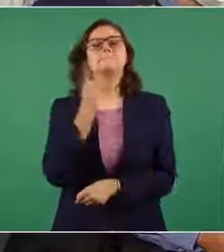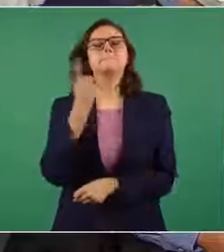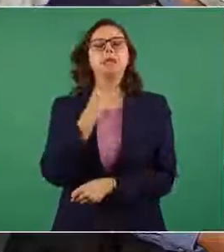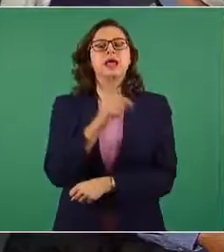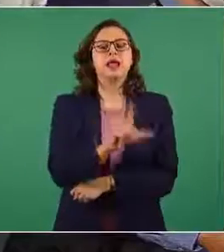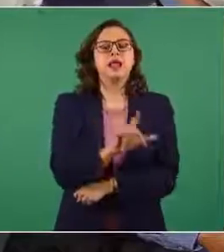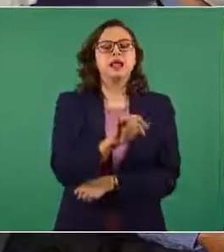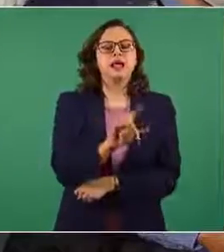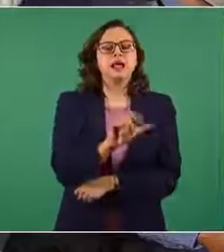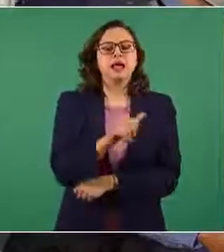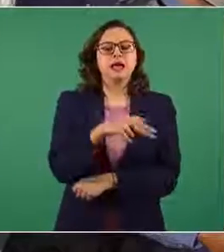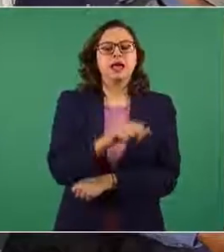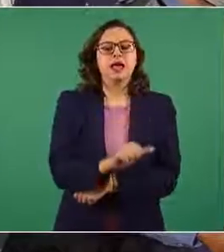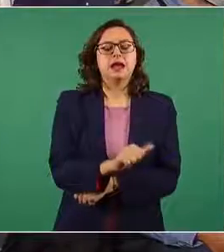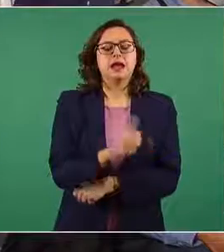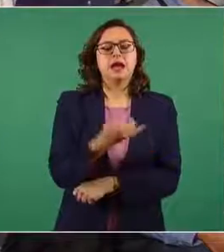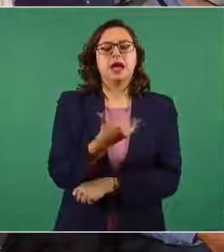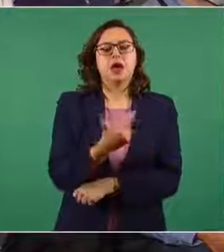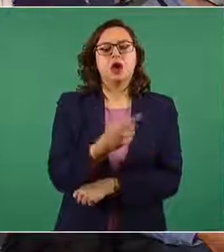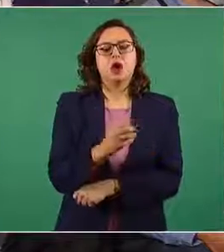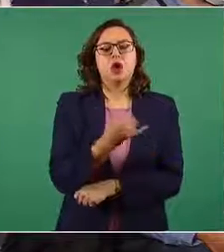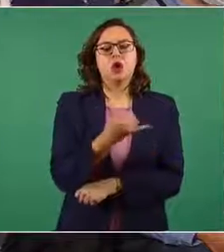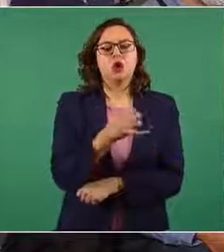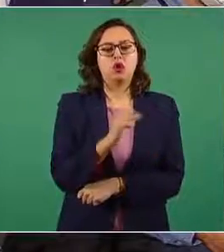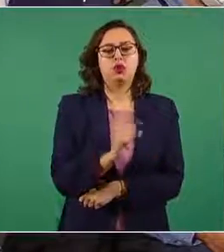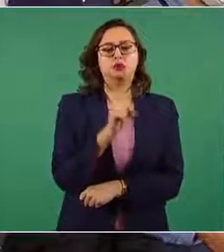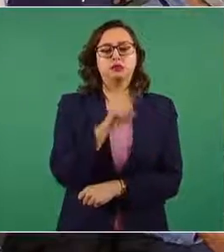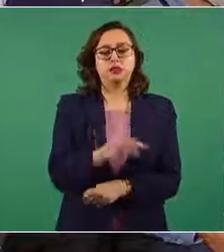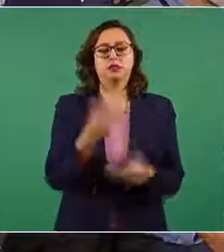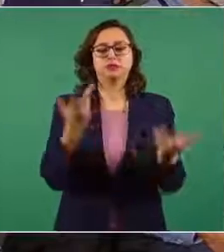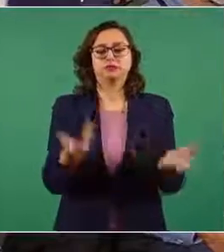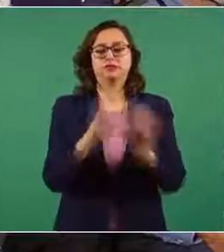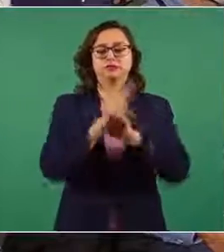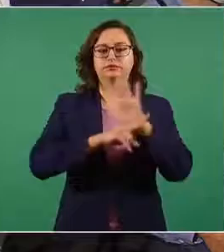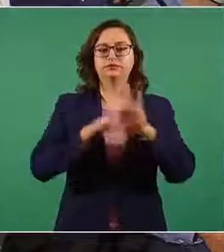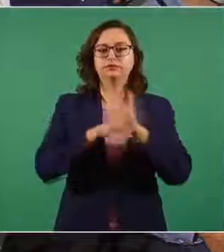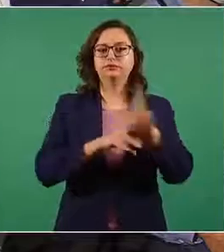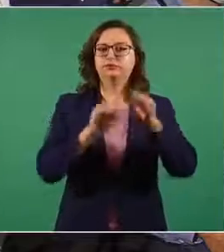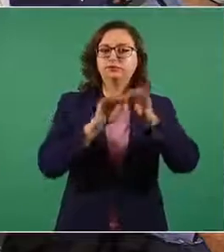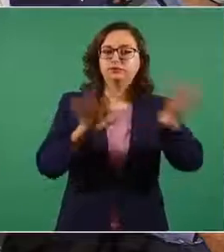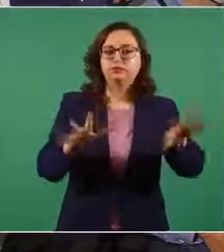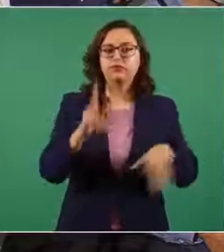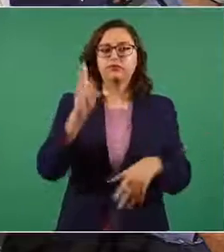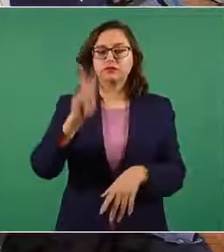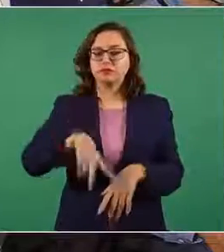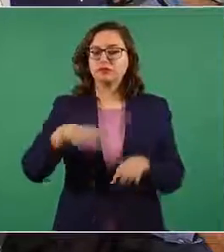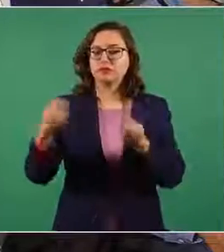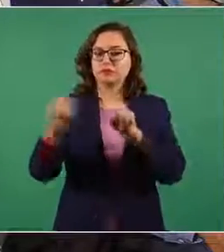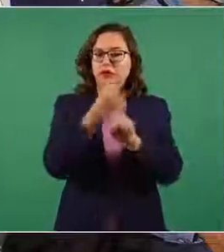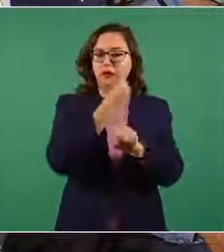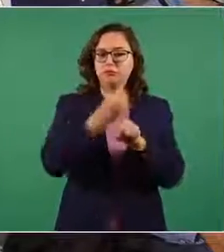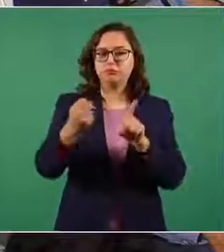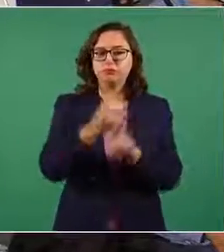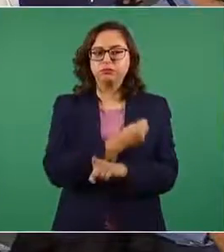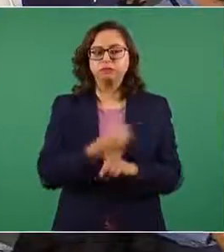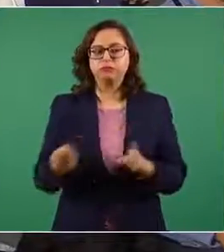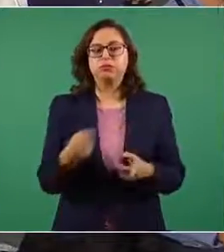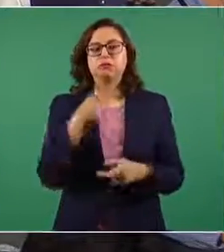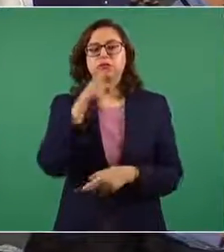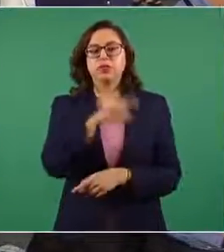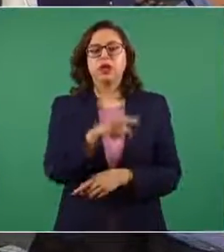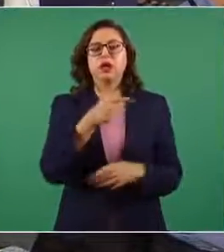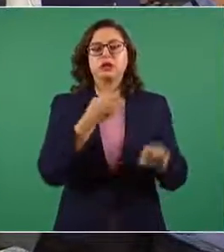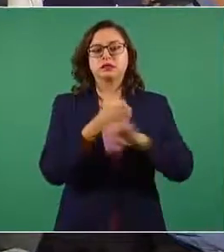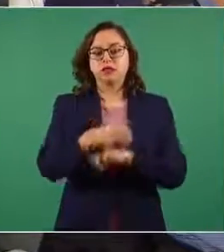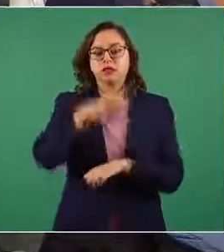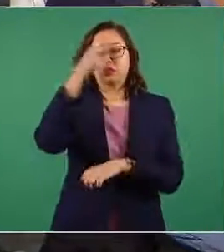pues es delicado, de hecho ya ha subido un video donde la han golpeado, la han vejado. Es una diputada local del